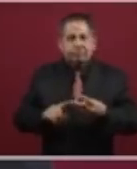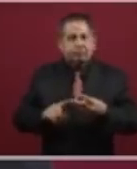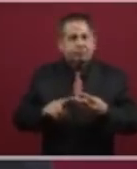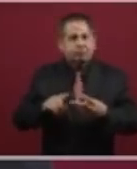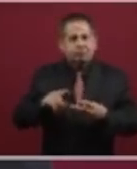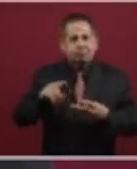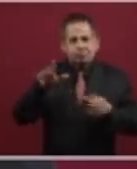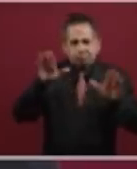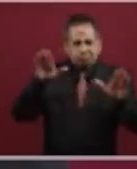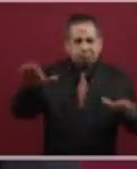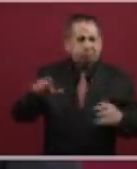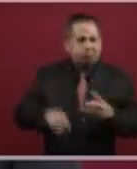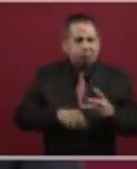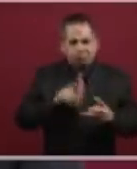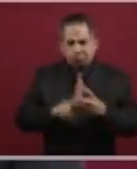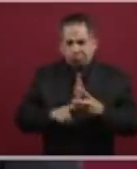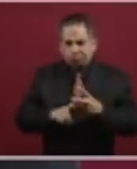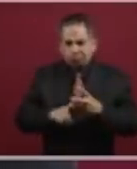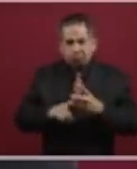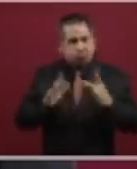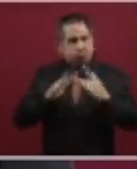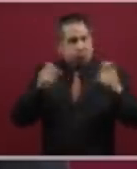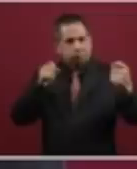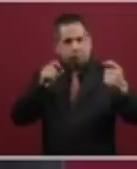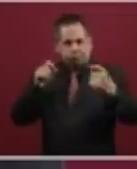aeropuerto, la comunicación